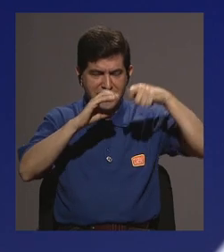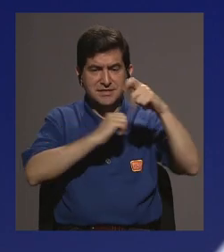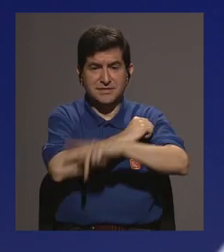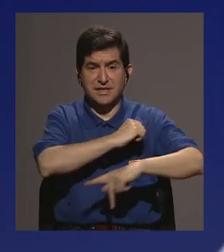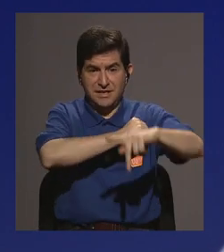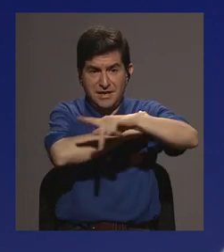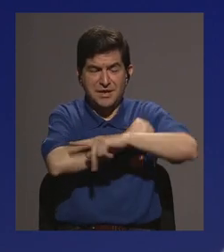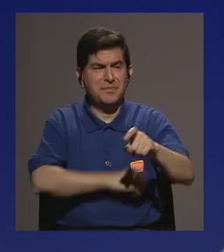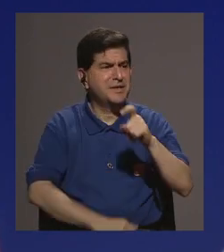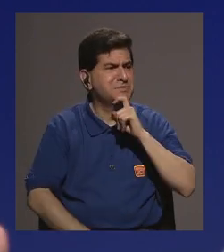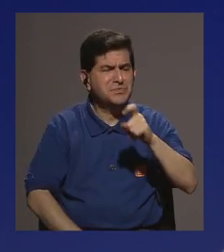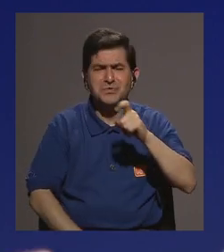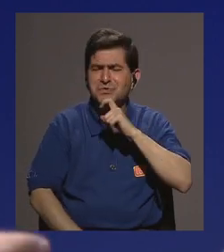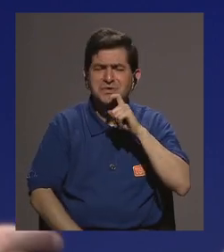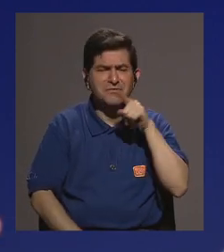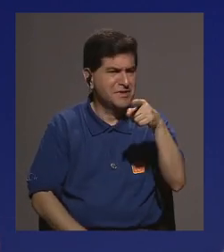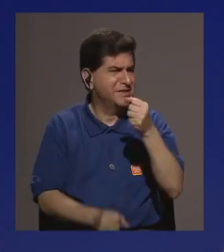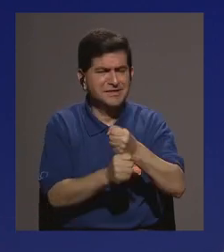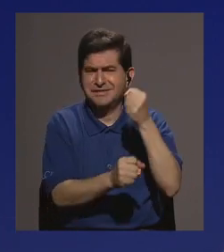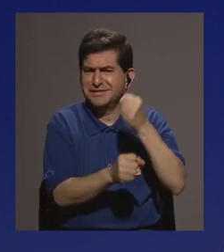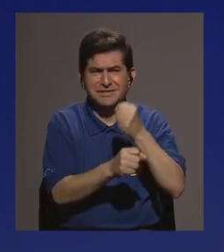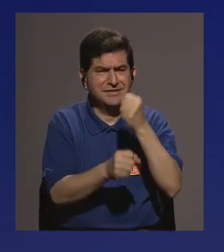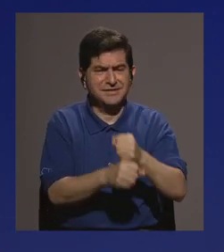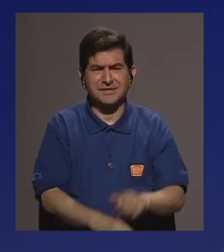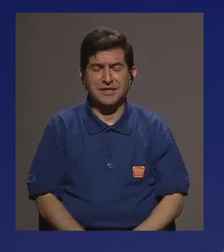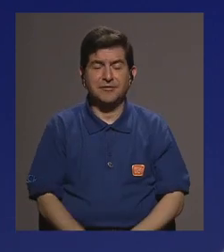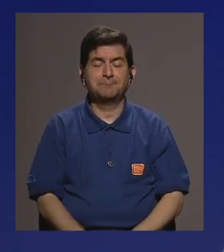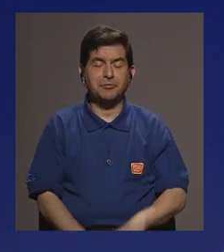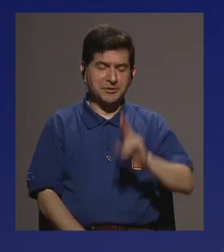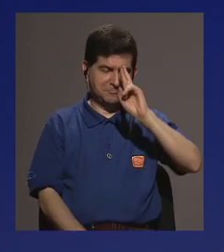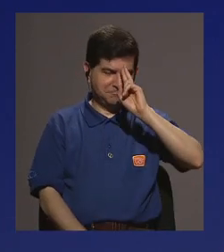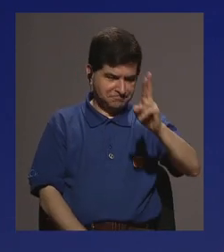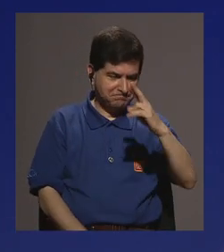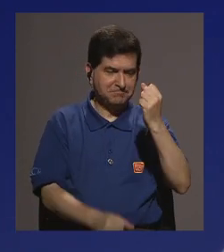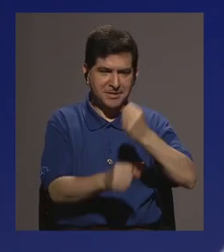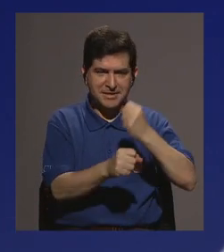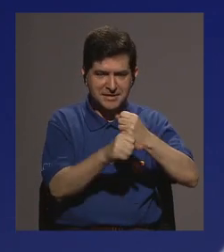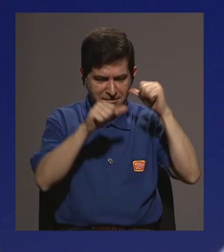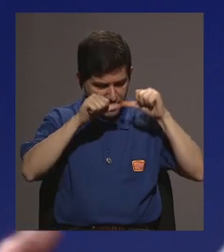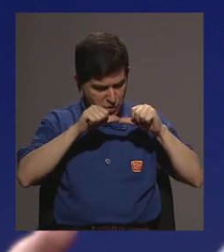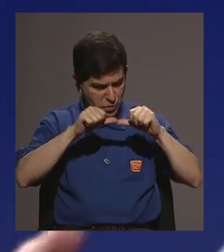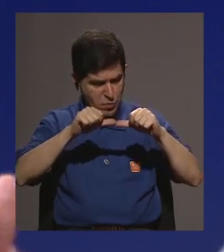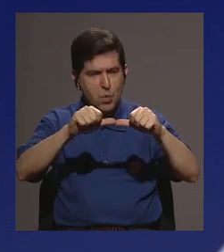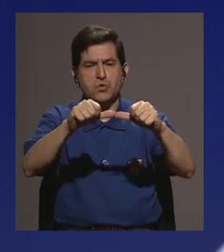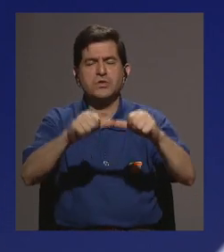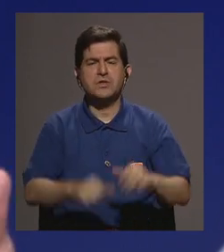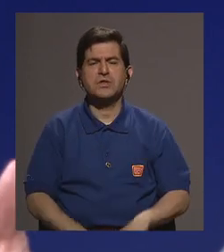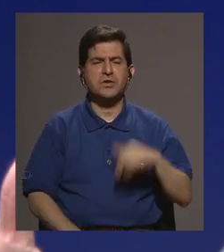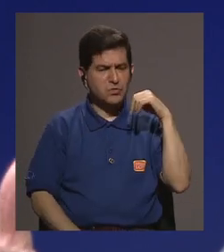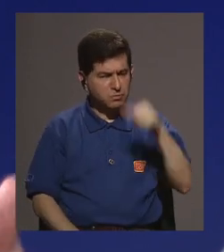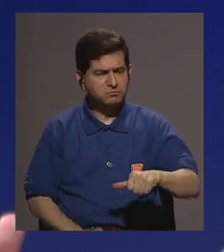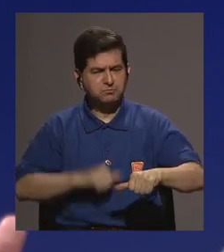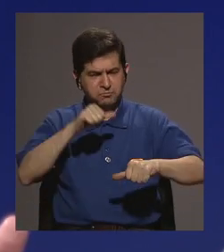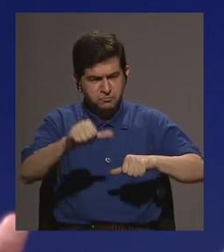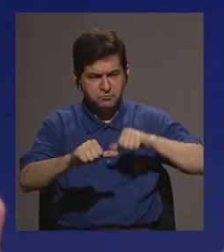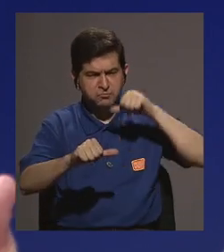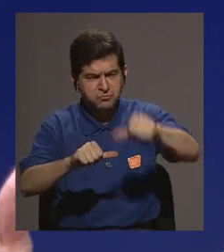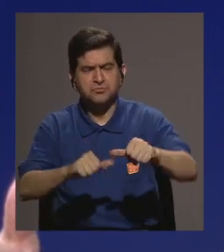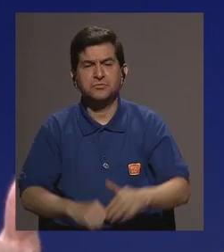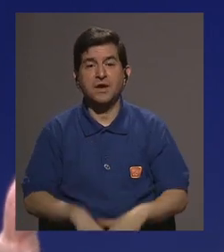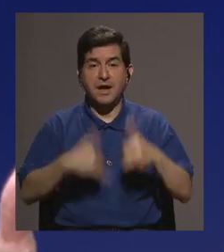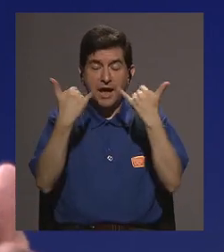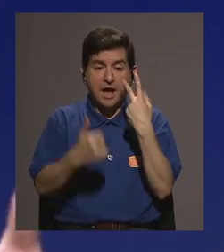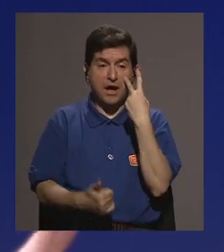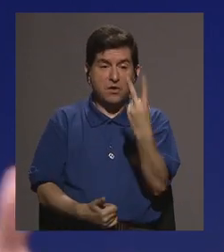cine en un país en donde cuesta tanto hacer cine así es que hay que reconocer ese trabajo continuo es esa perseverancia